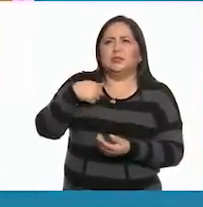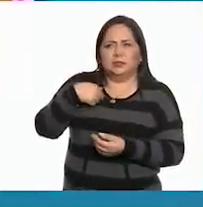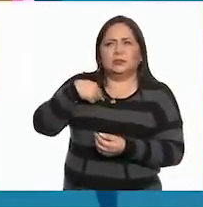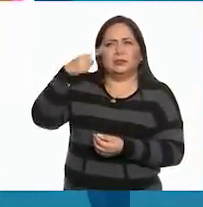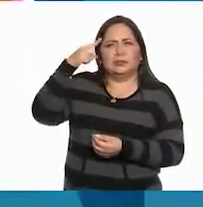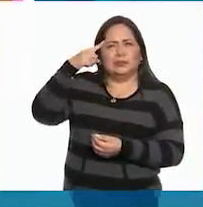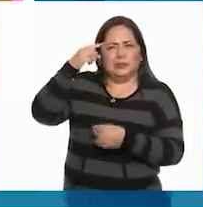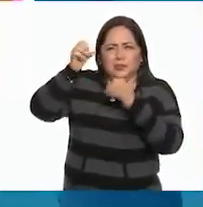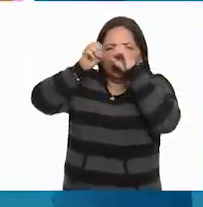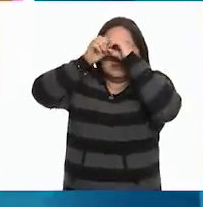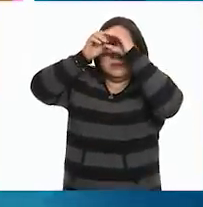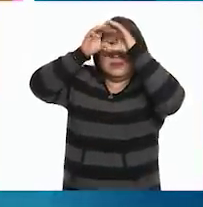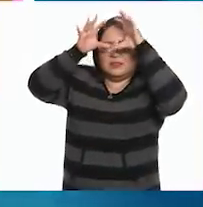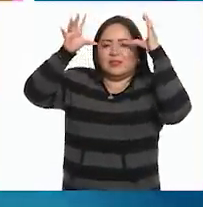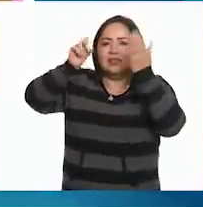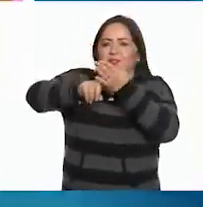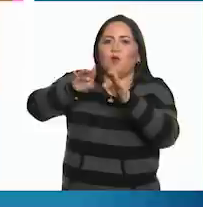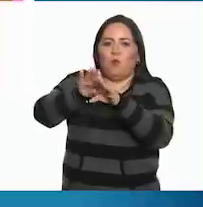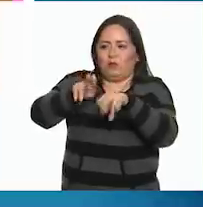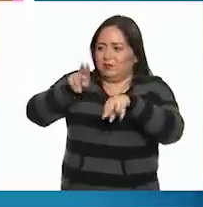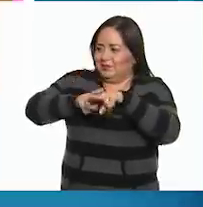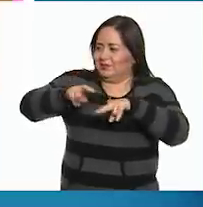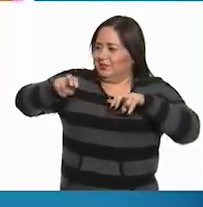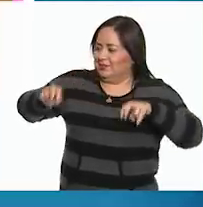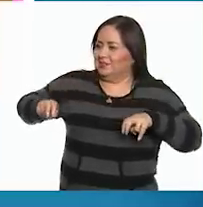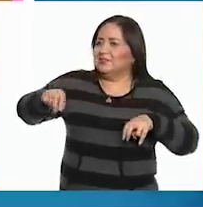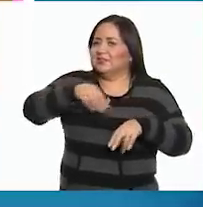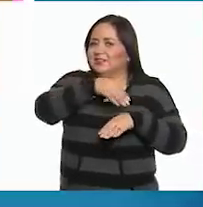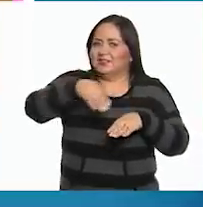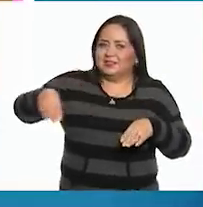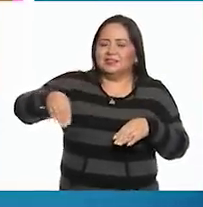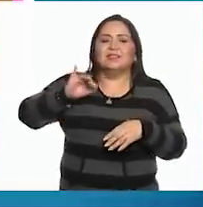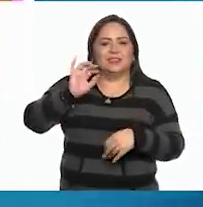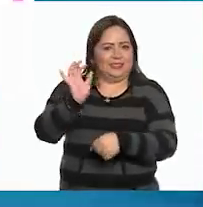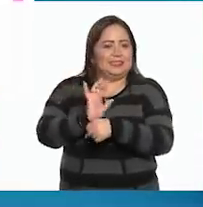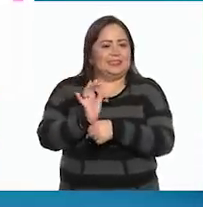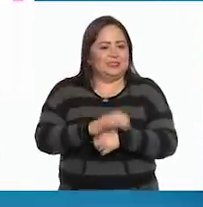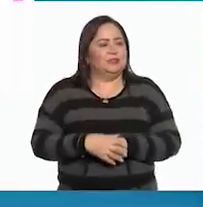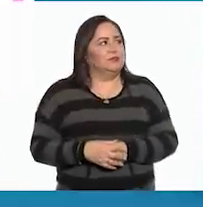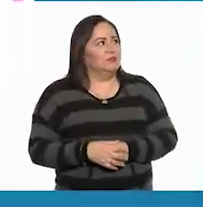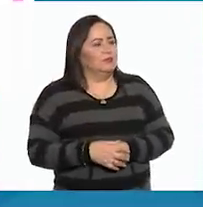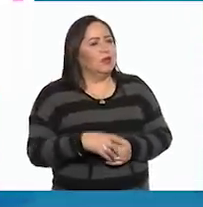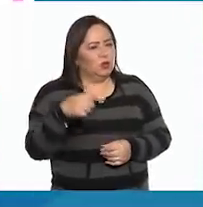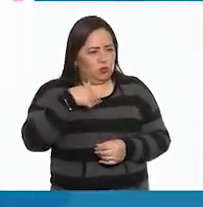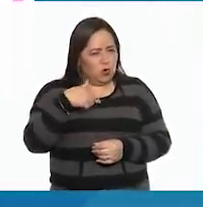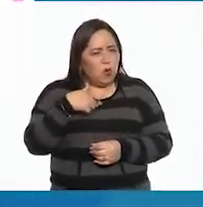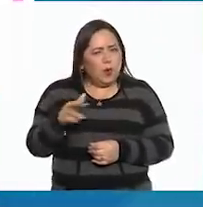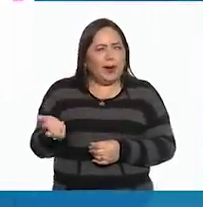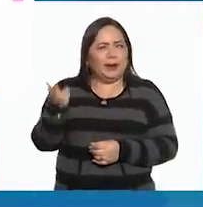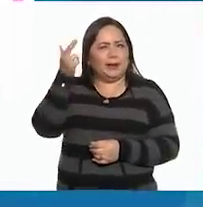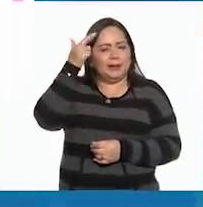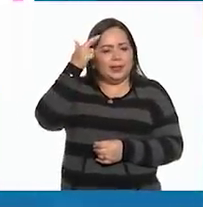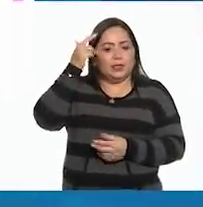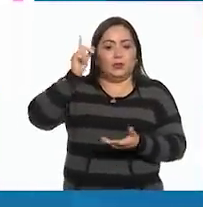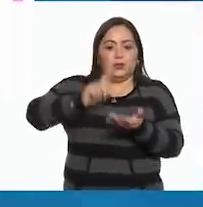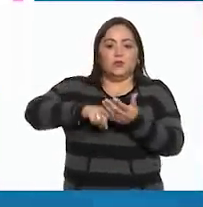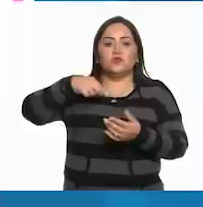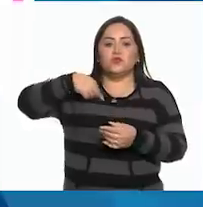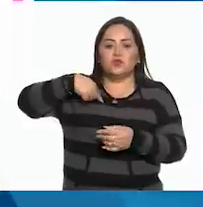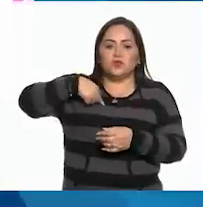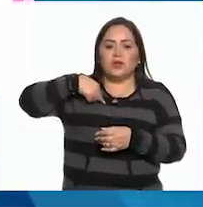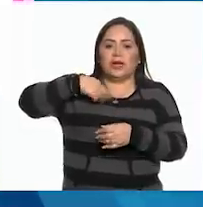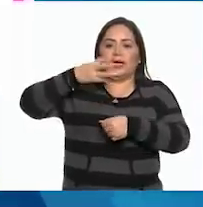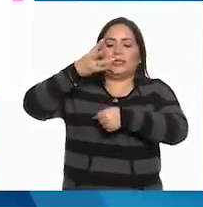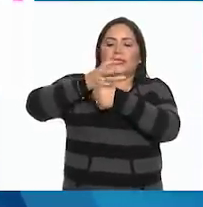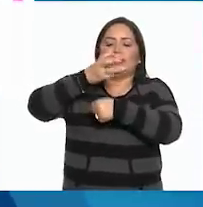la imagen de cómo estábamos sentados en la fila de asientos del cine. Recuerdo muy bien que yo ocupé el